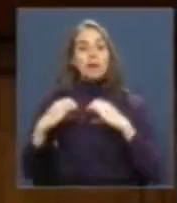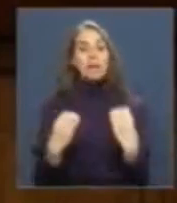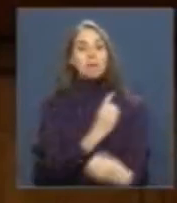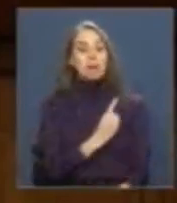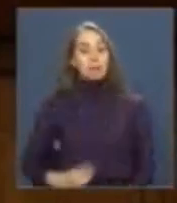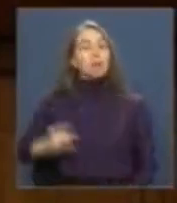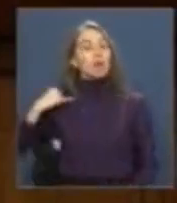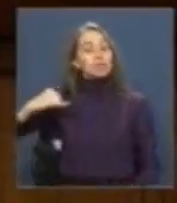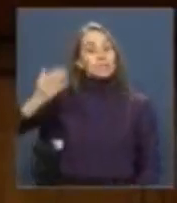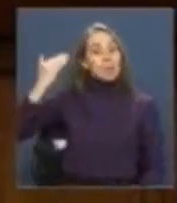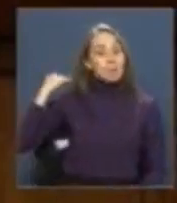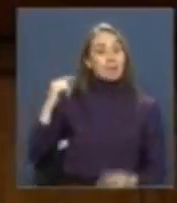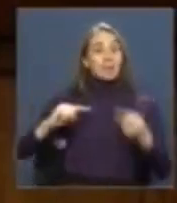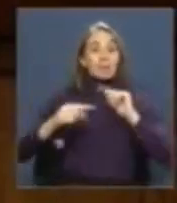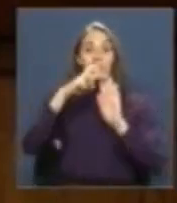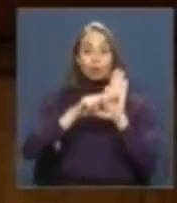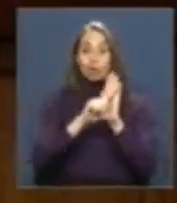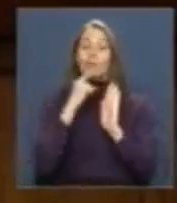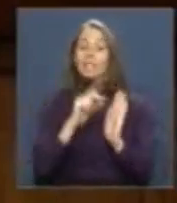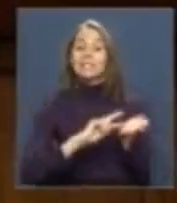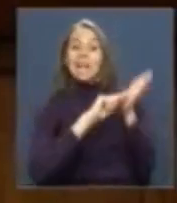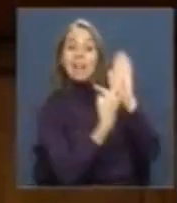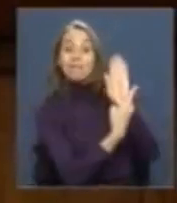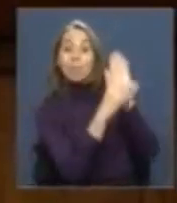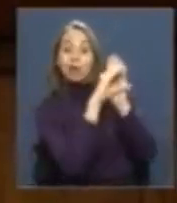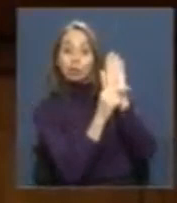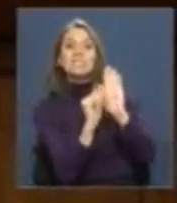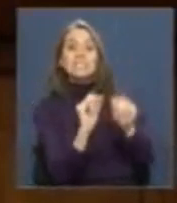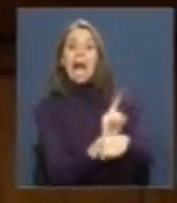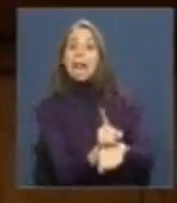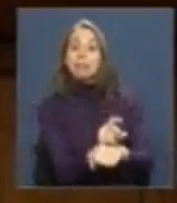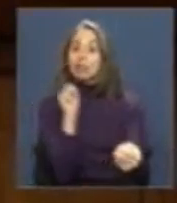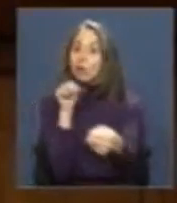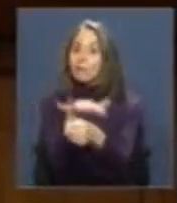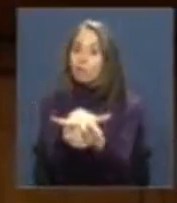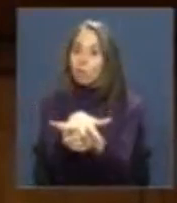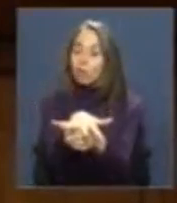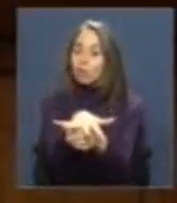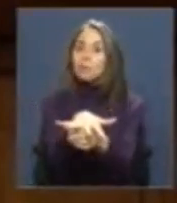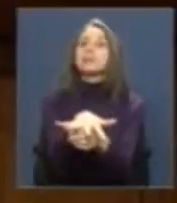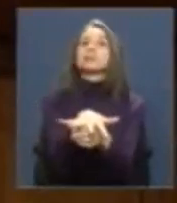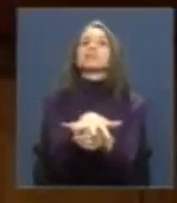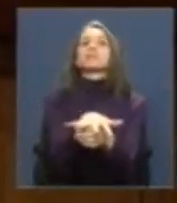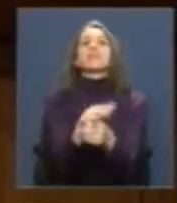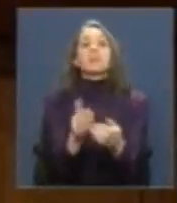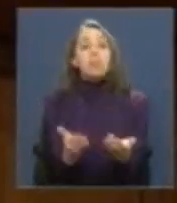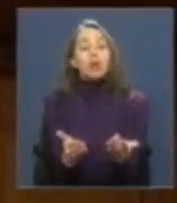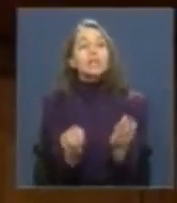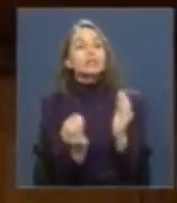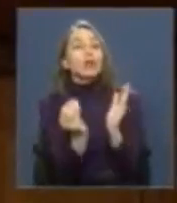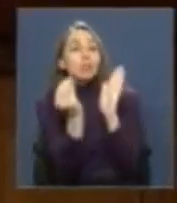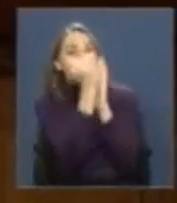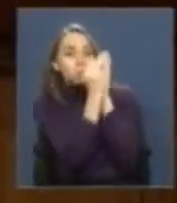sostuvo que la reforma si tenía efecto inmediato razón por la cual se diseñó una